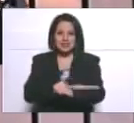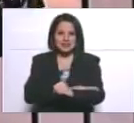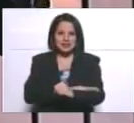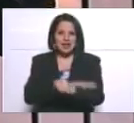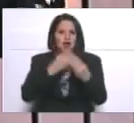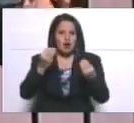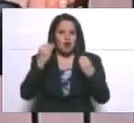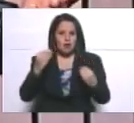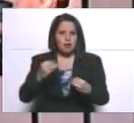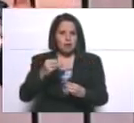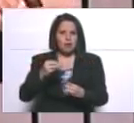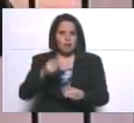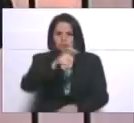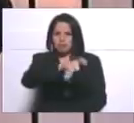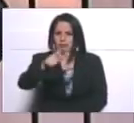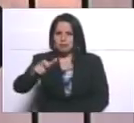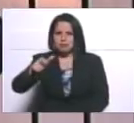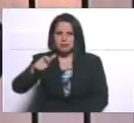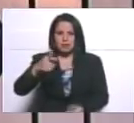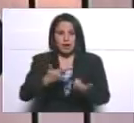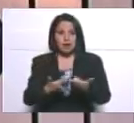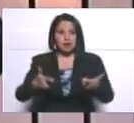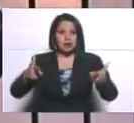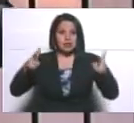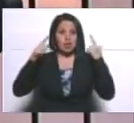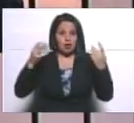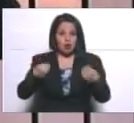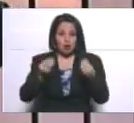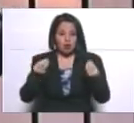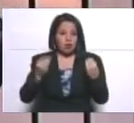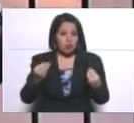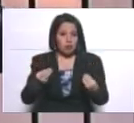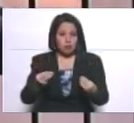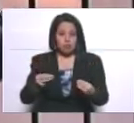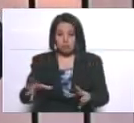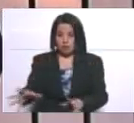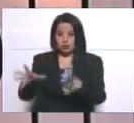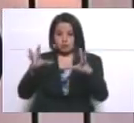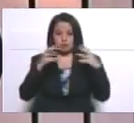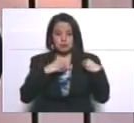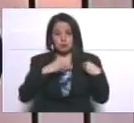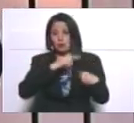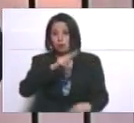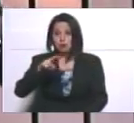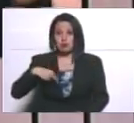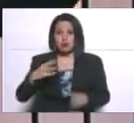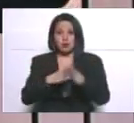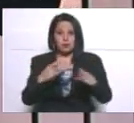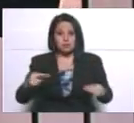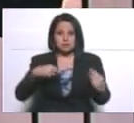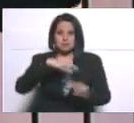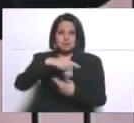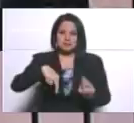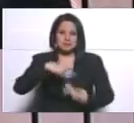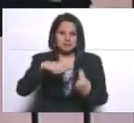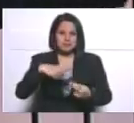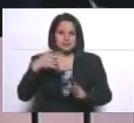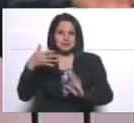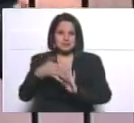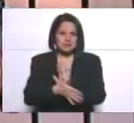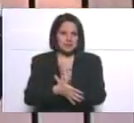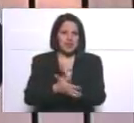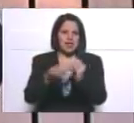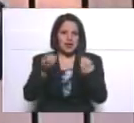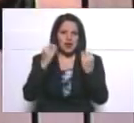libertador, ese legado lo asumió Chávez y lo asumimos nosotros, todos los revolucionarios, las revolucionarias que venimos desde